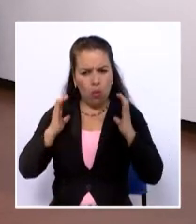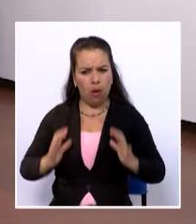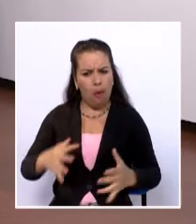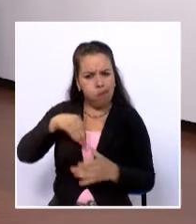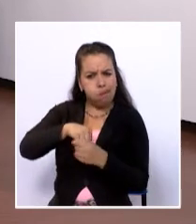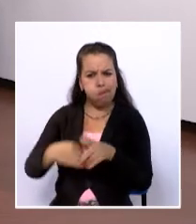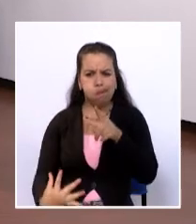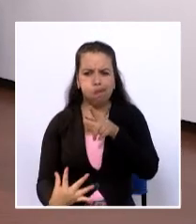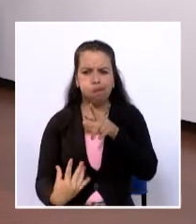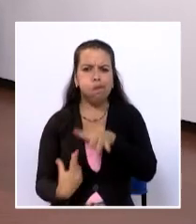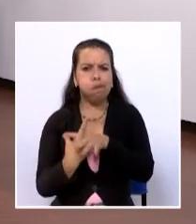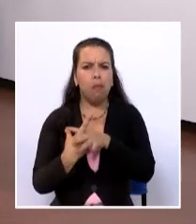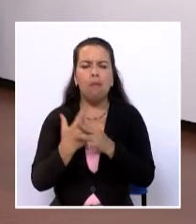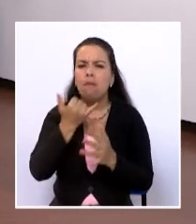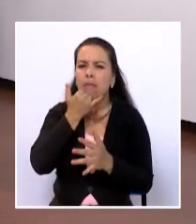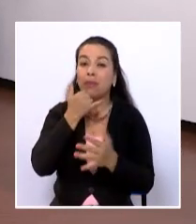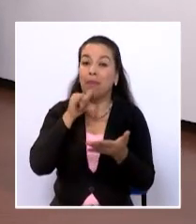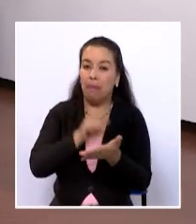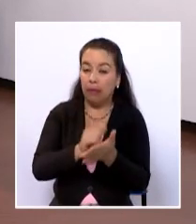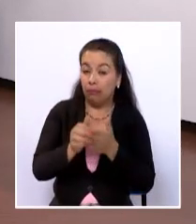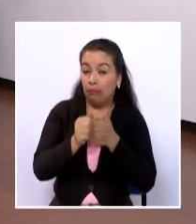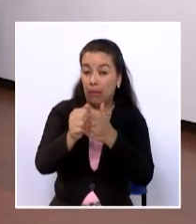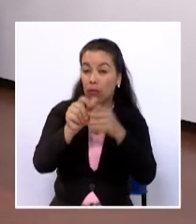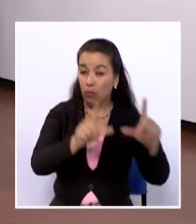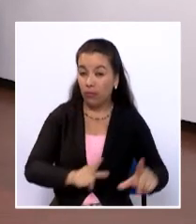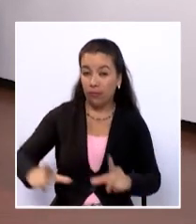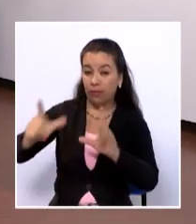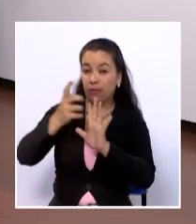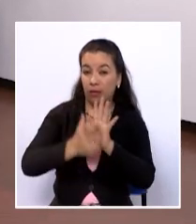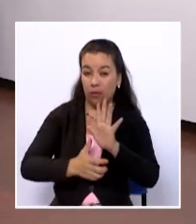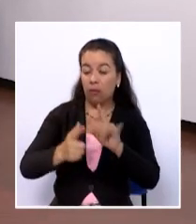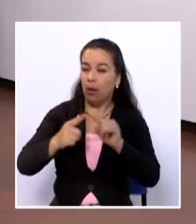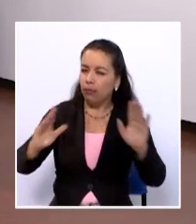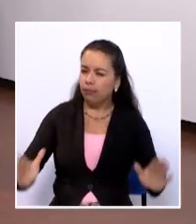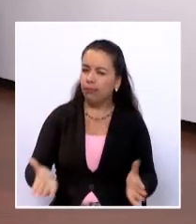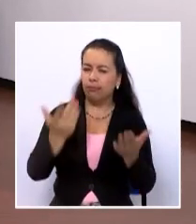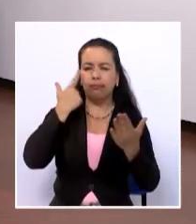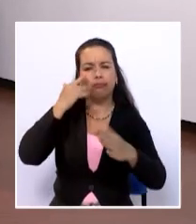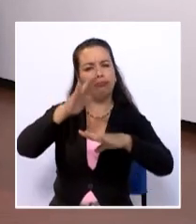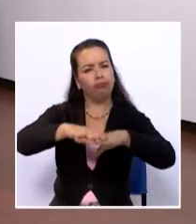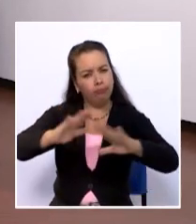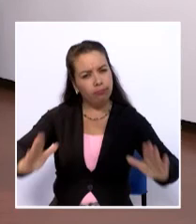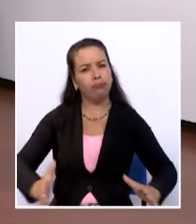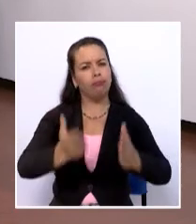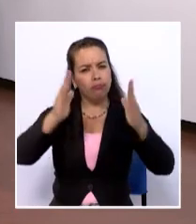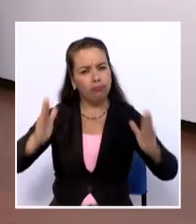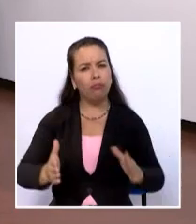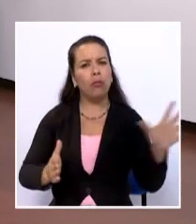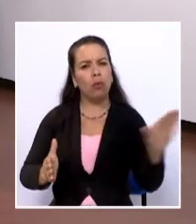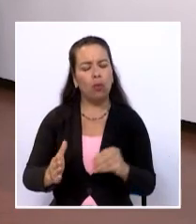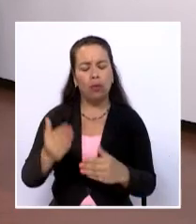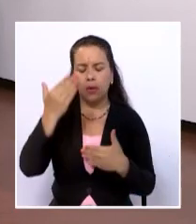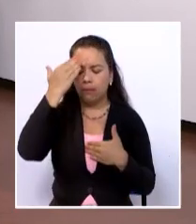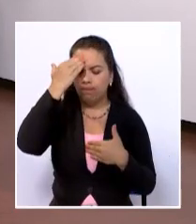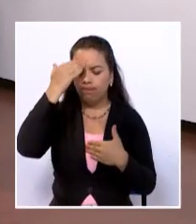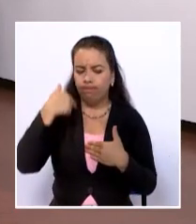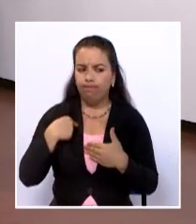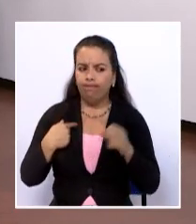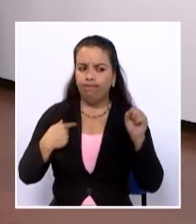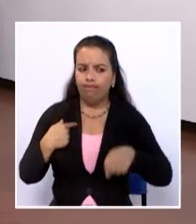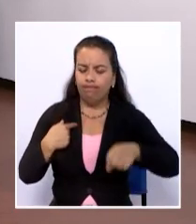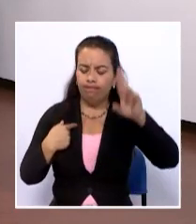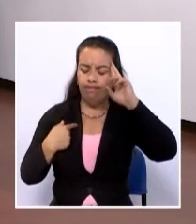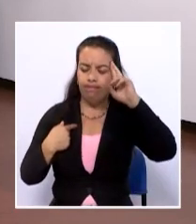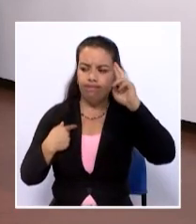y para eso traemos métodos diagnósticos e incentivamos a todas las personas a que se concienticen de que es muy importante